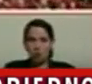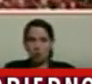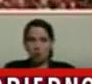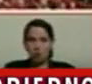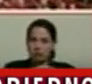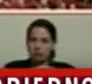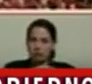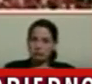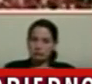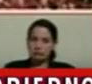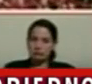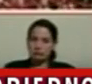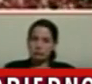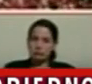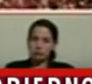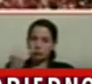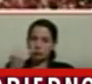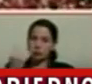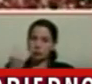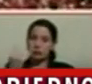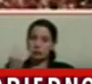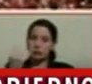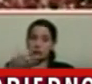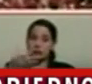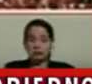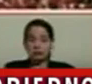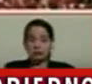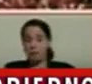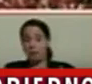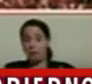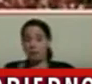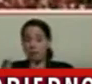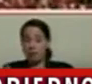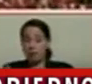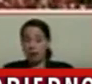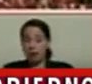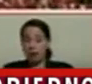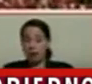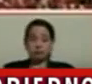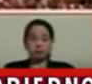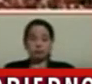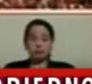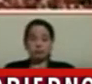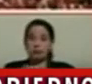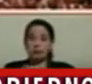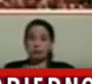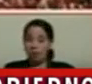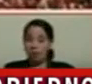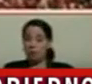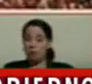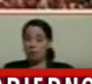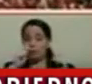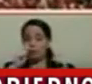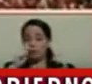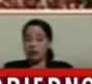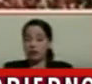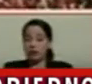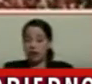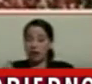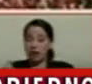el poder popular, todos los CLAT, todos los consejos comunales, todas las milicias, todas las